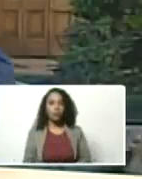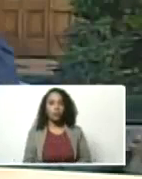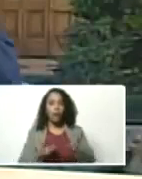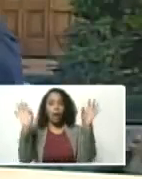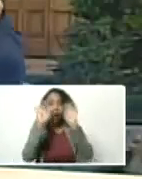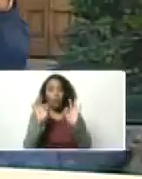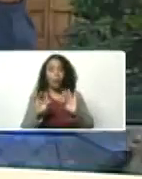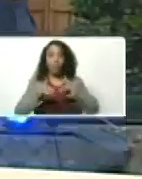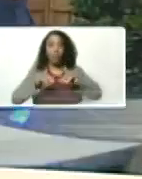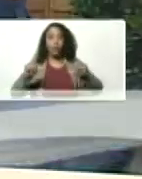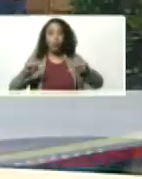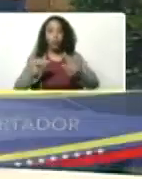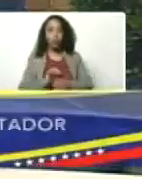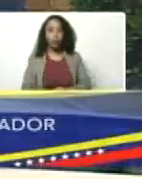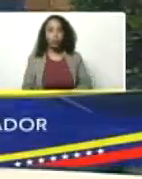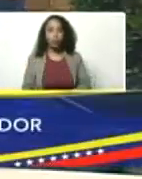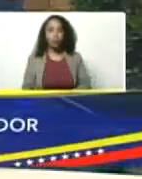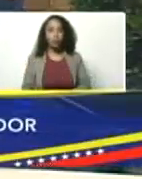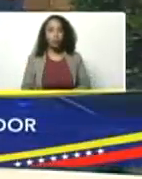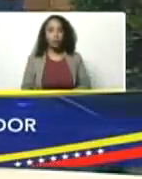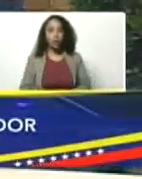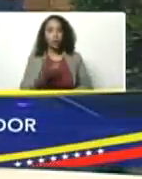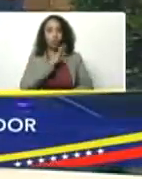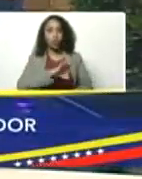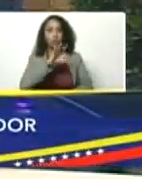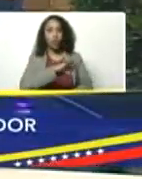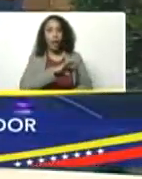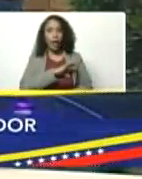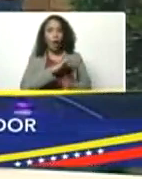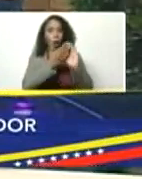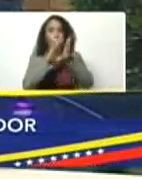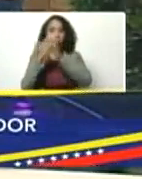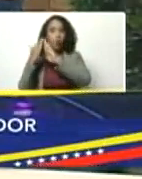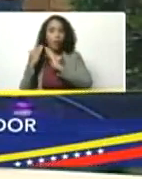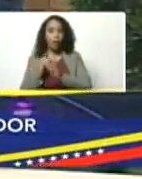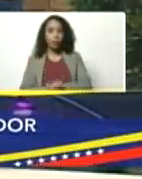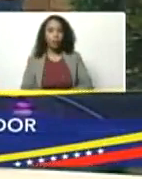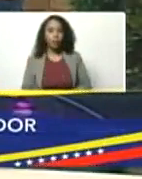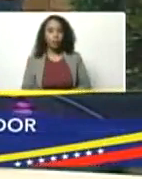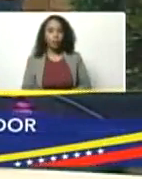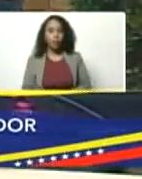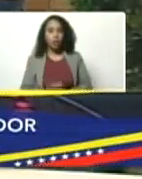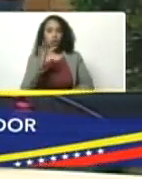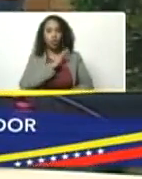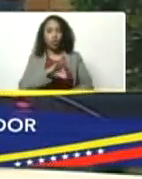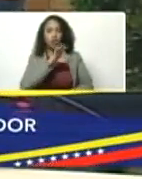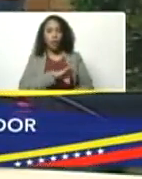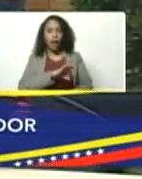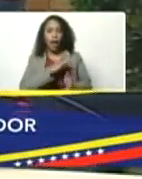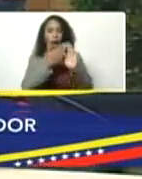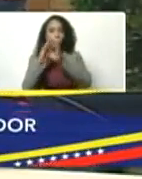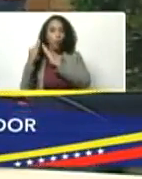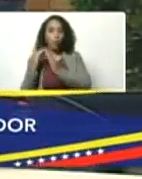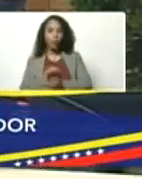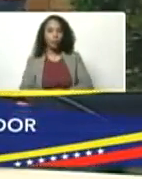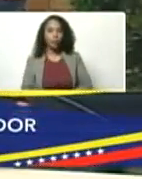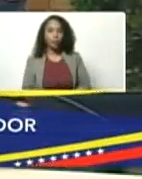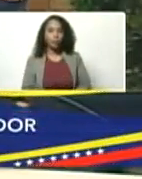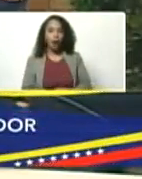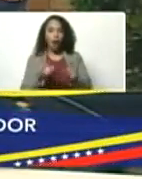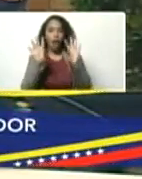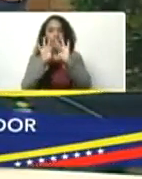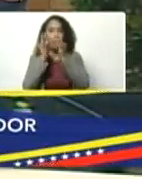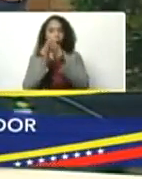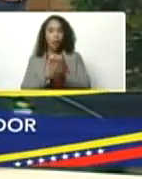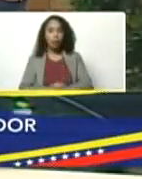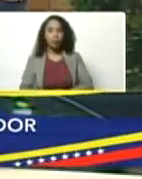dimensión territorial, el socialismo comunal, el socialismo en la comunidad, en la familia.